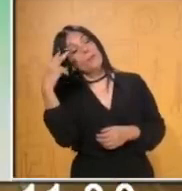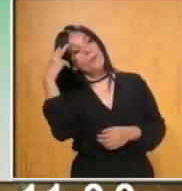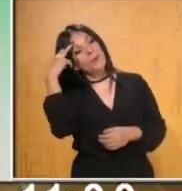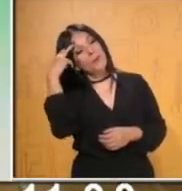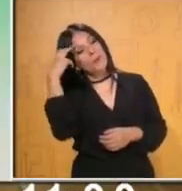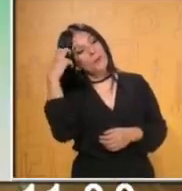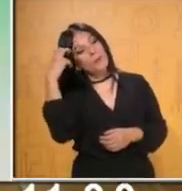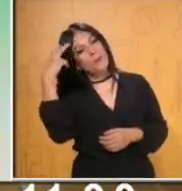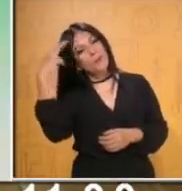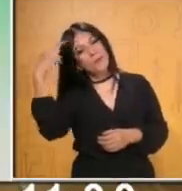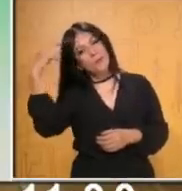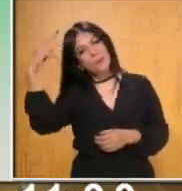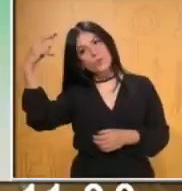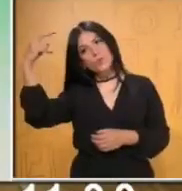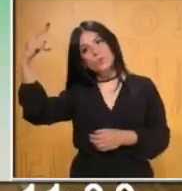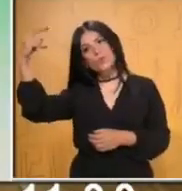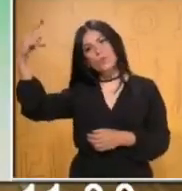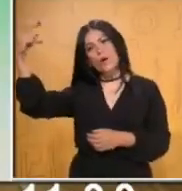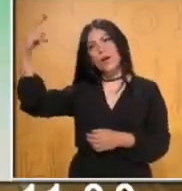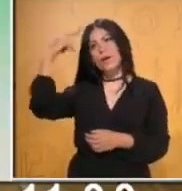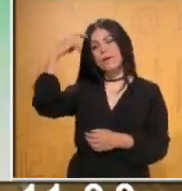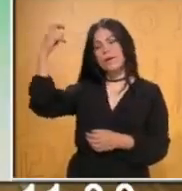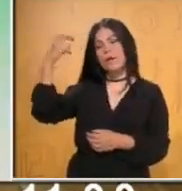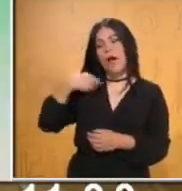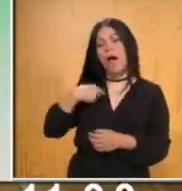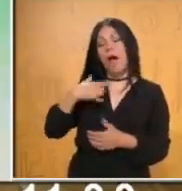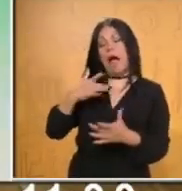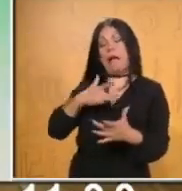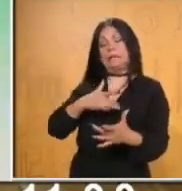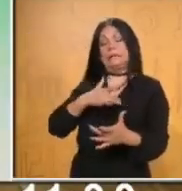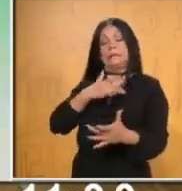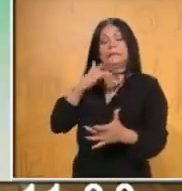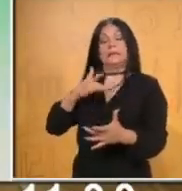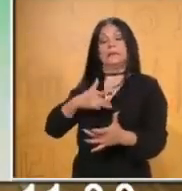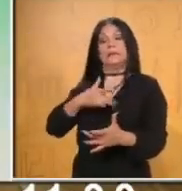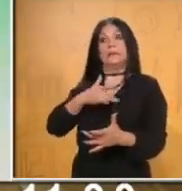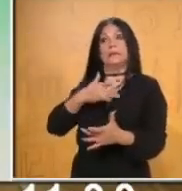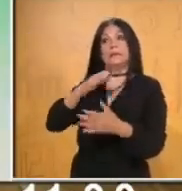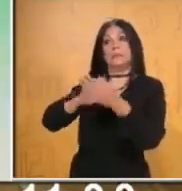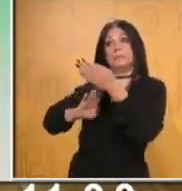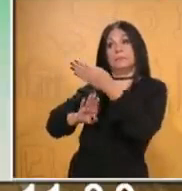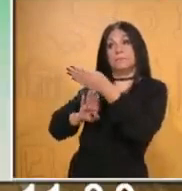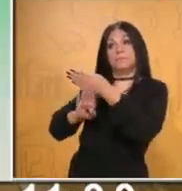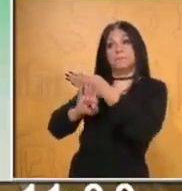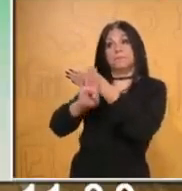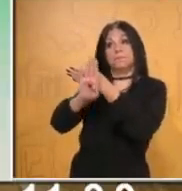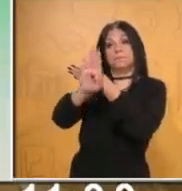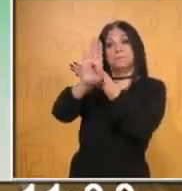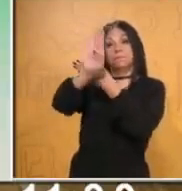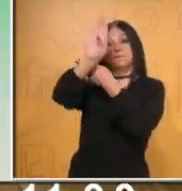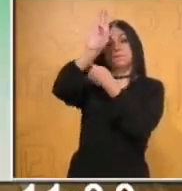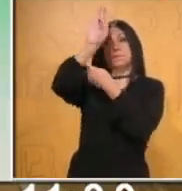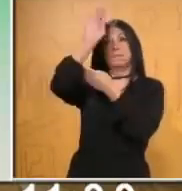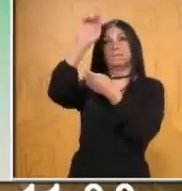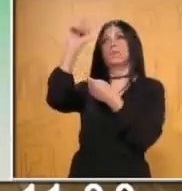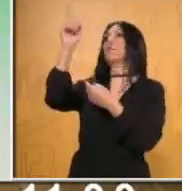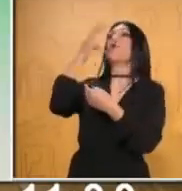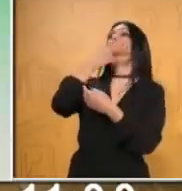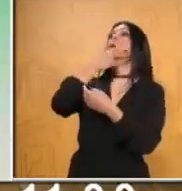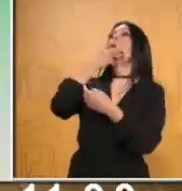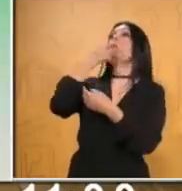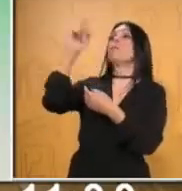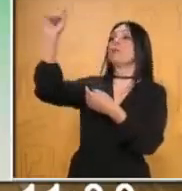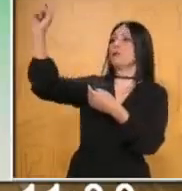visitado por el fantasma de su antiguo socio llamado Jacob Marley, que había muerto 7 años